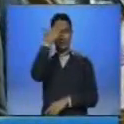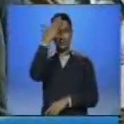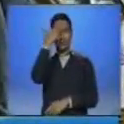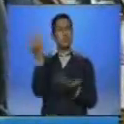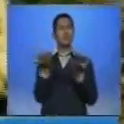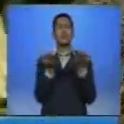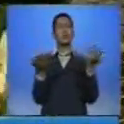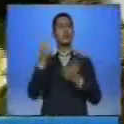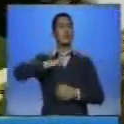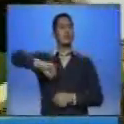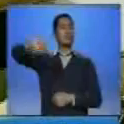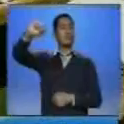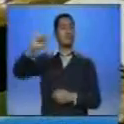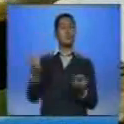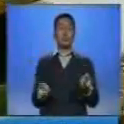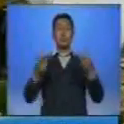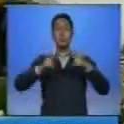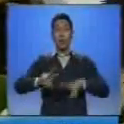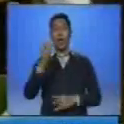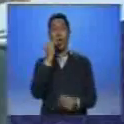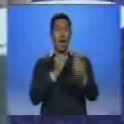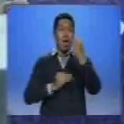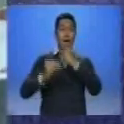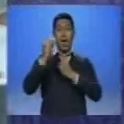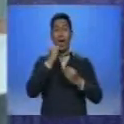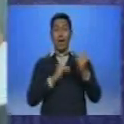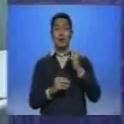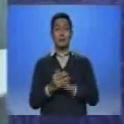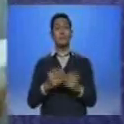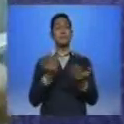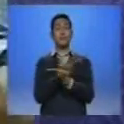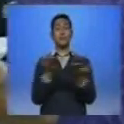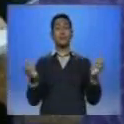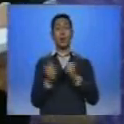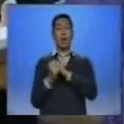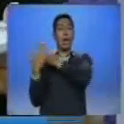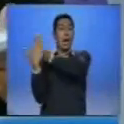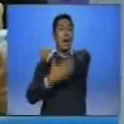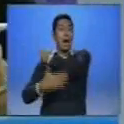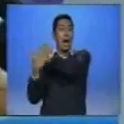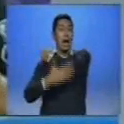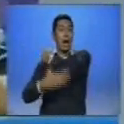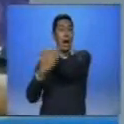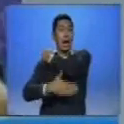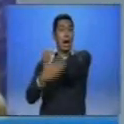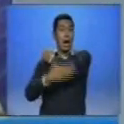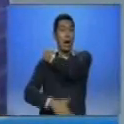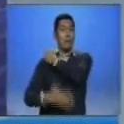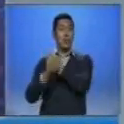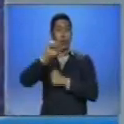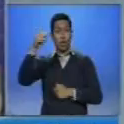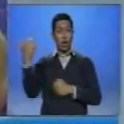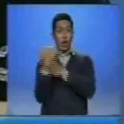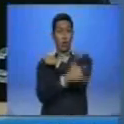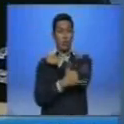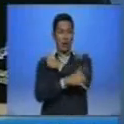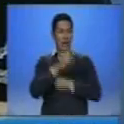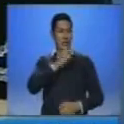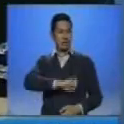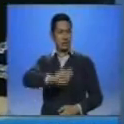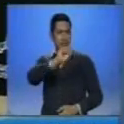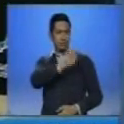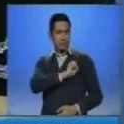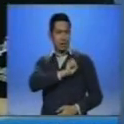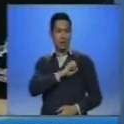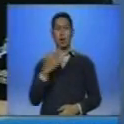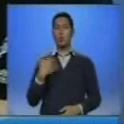a través de la comida. Y la estrella de la feria será el jamón ibérico de bellota, un tipo de jamón muy apreciado en la